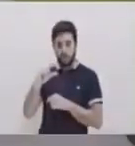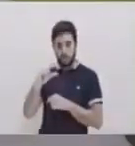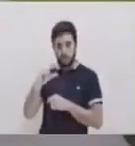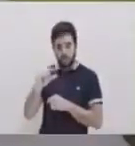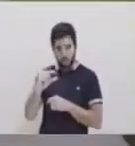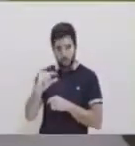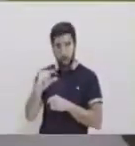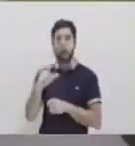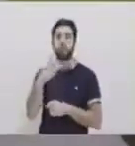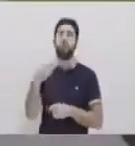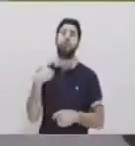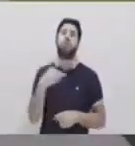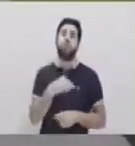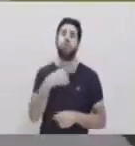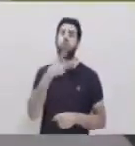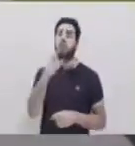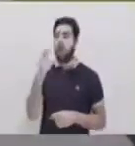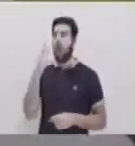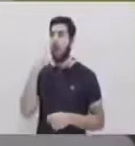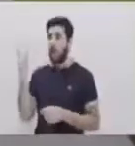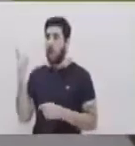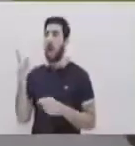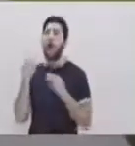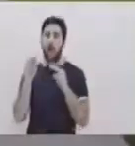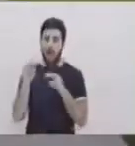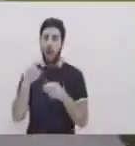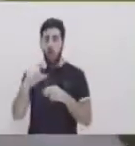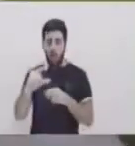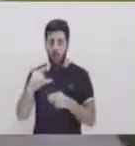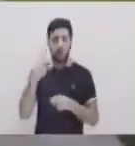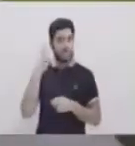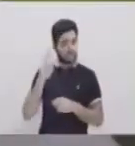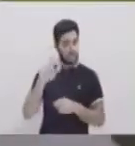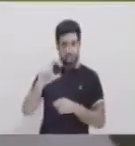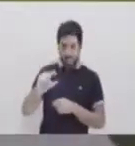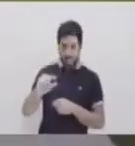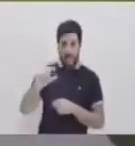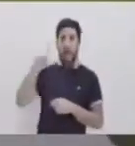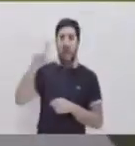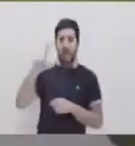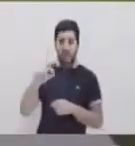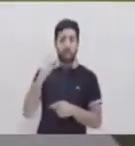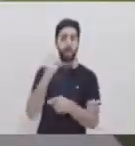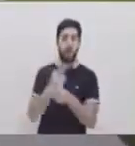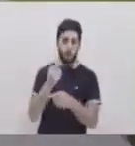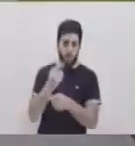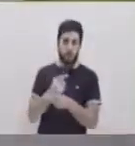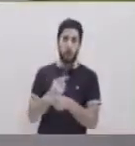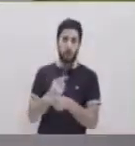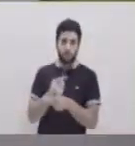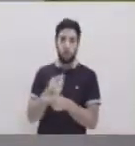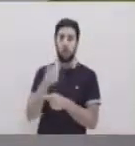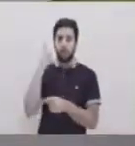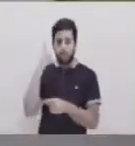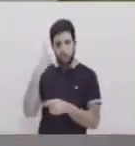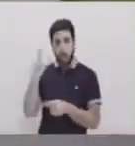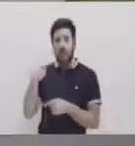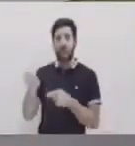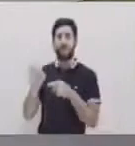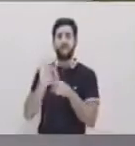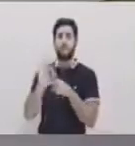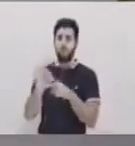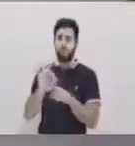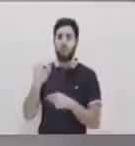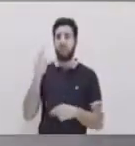poquito y ese es el que tenemos que verificar que tenga el volumen siempre adecuado para que la vela siempre esté